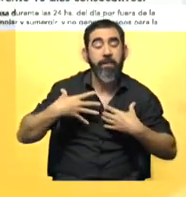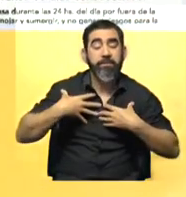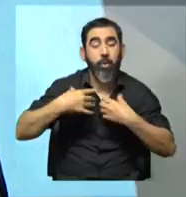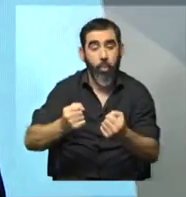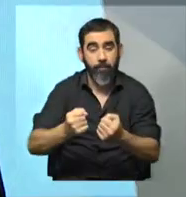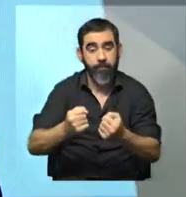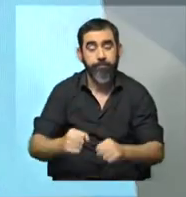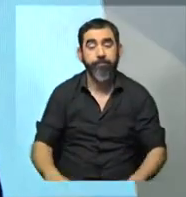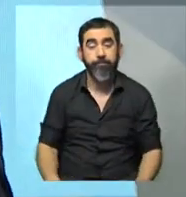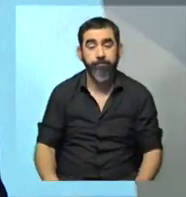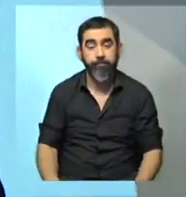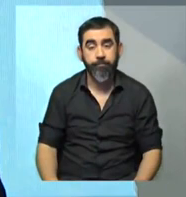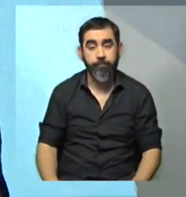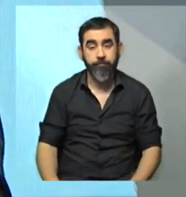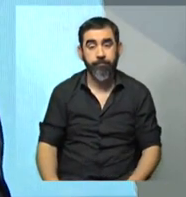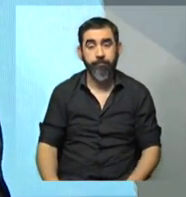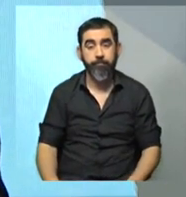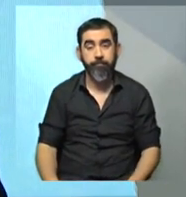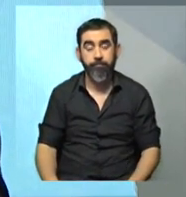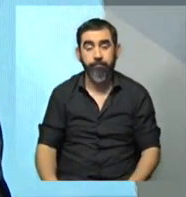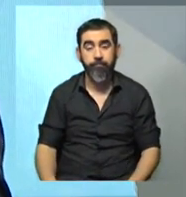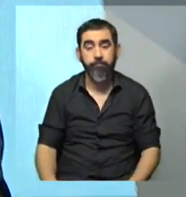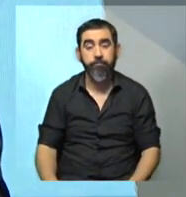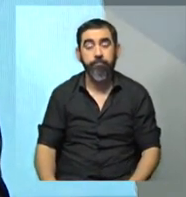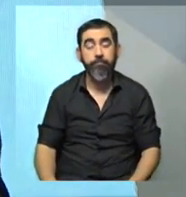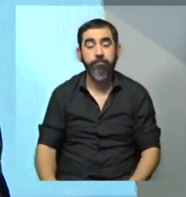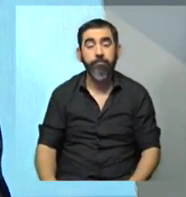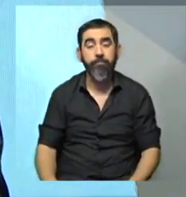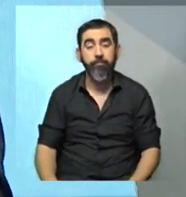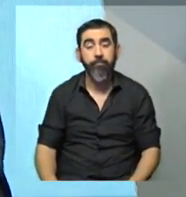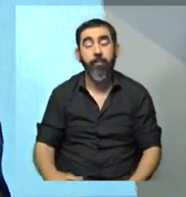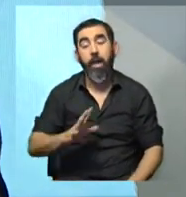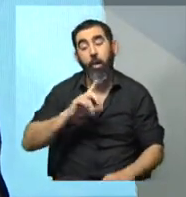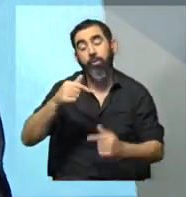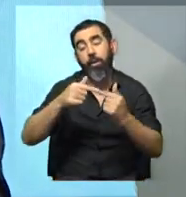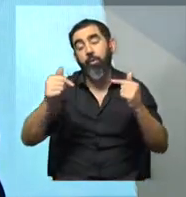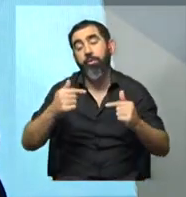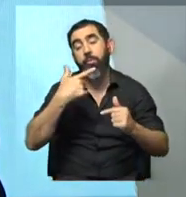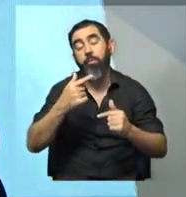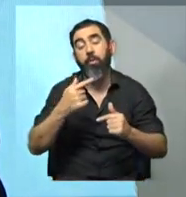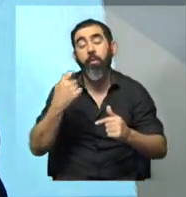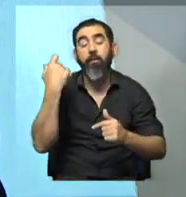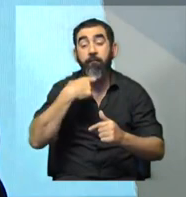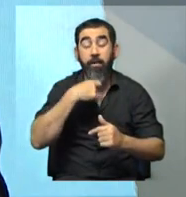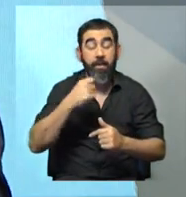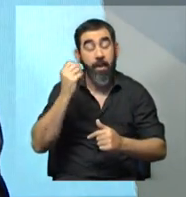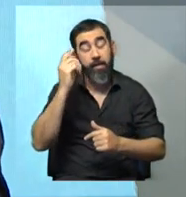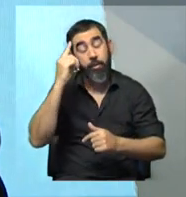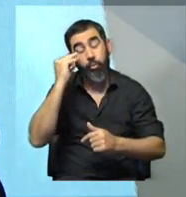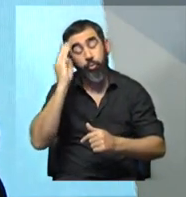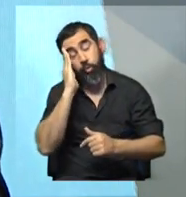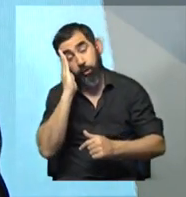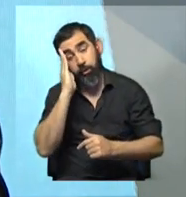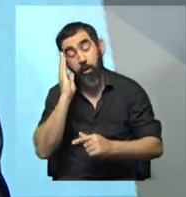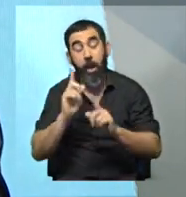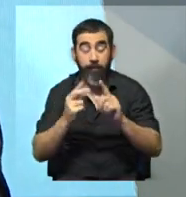aparecen otros elementos, ya para redondear en esta introducción general del tema, que por un lado tiene que ver con el déficit de sueño, cuando se transforma en algo